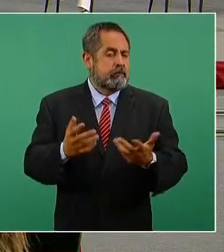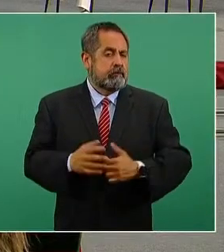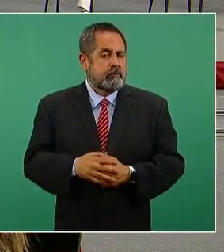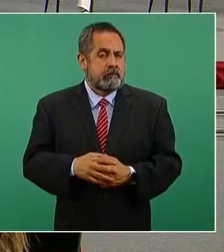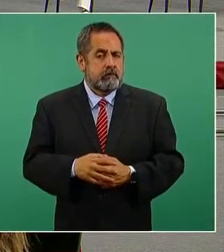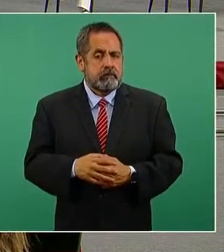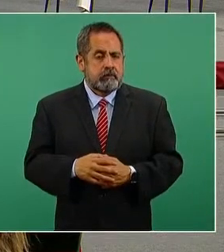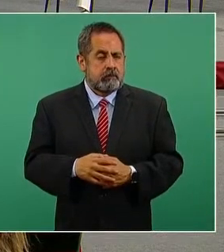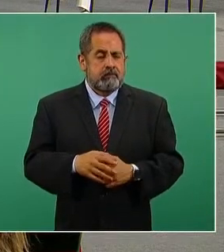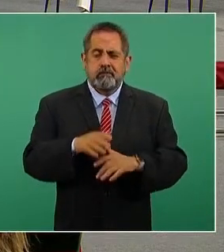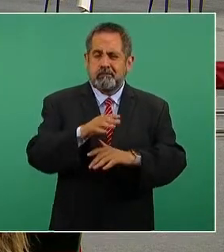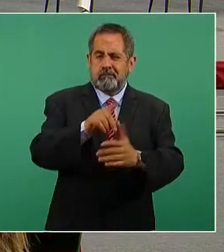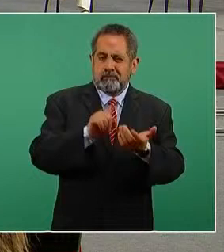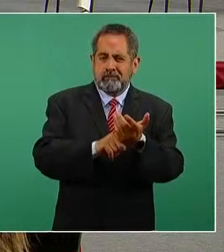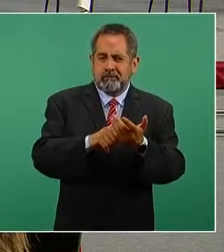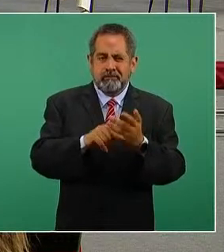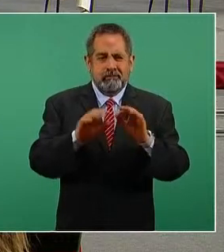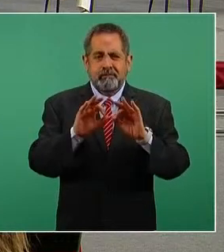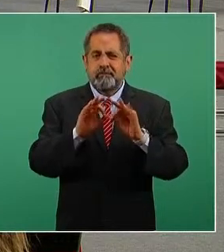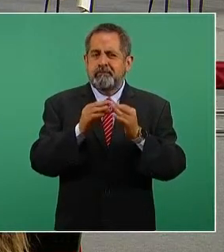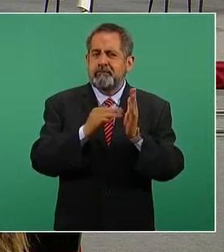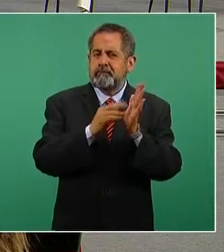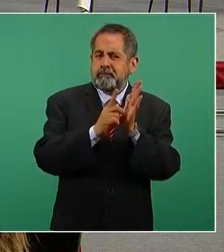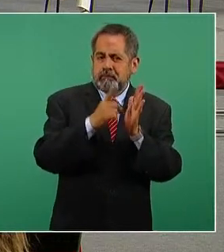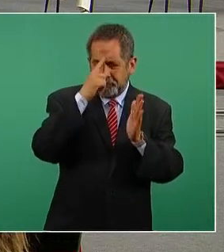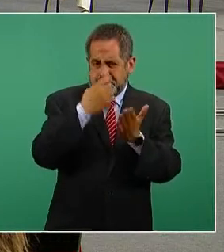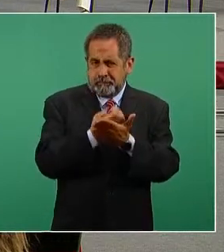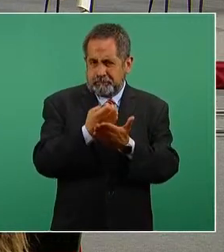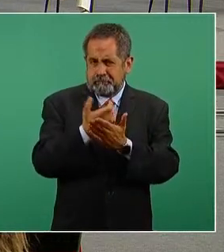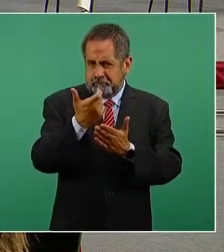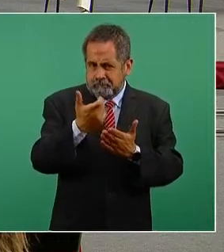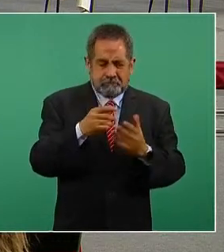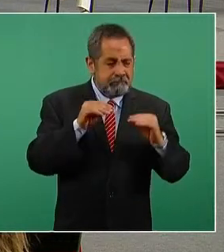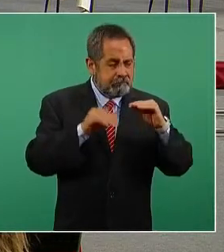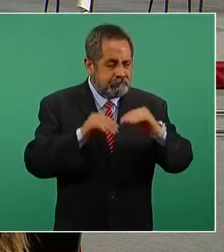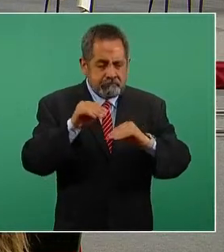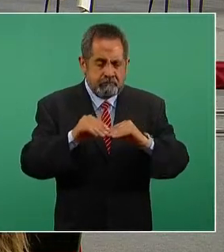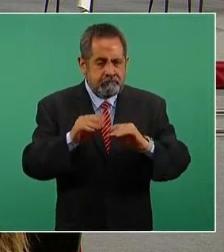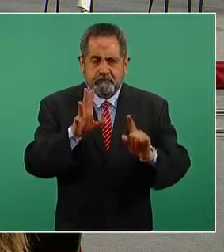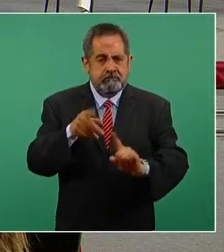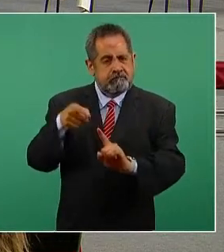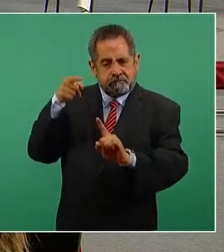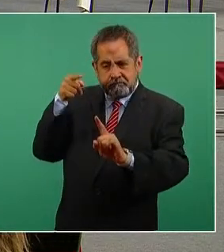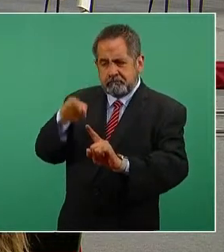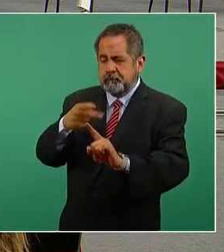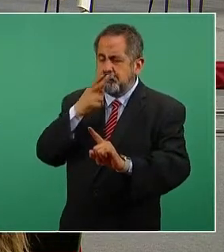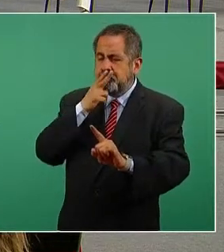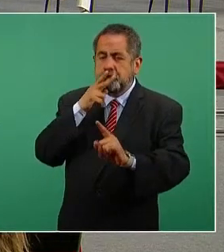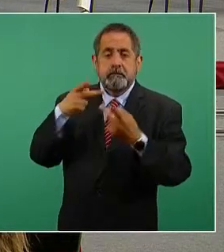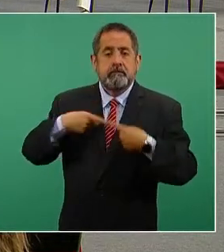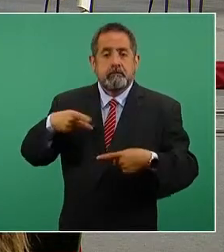Los modelos económicos darán prioridad a las personas y al planeta.